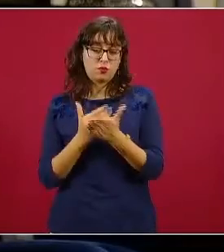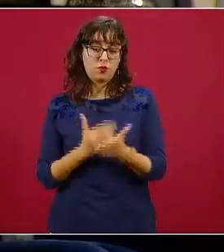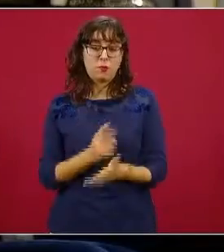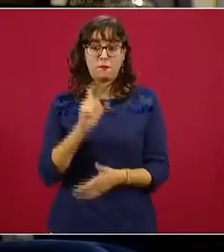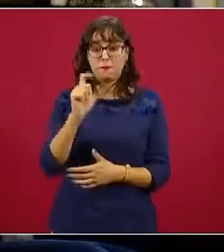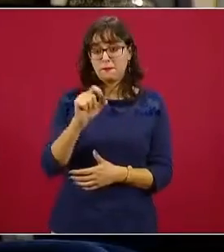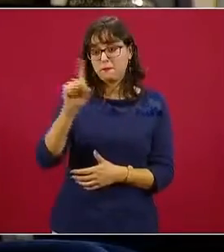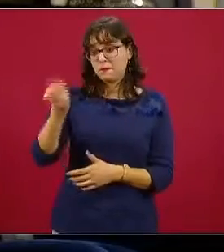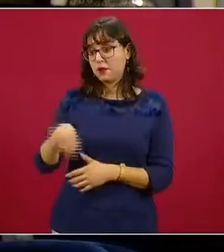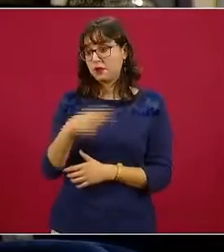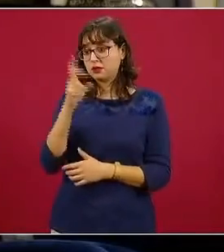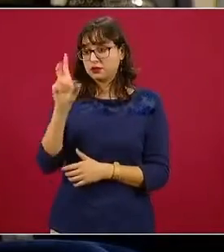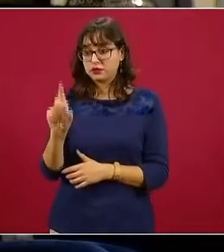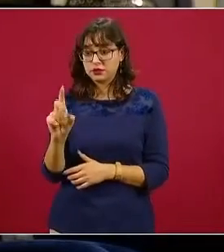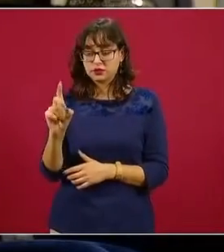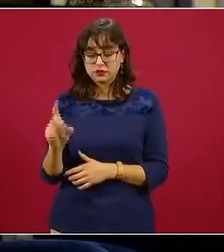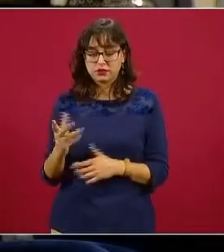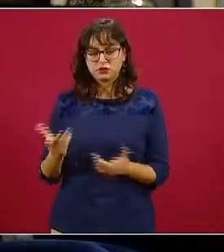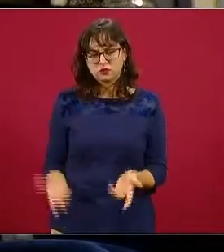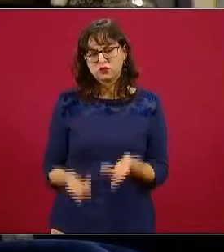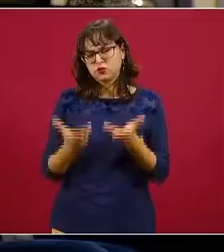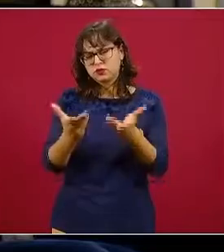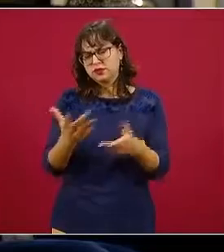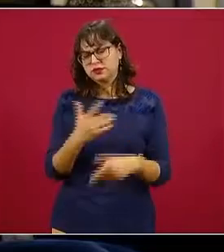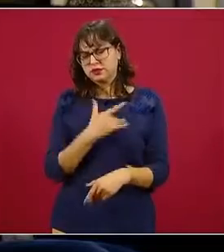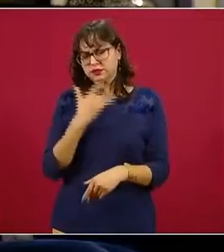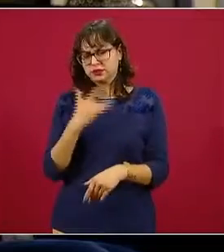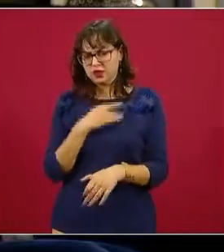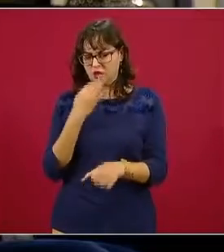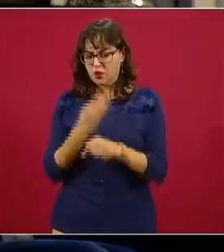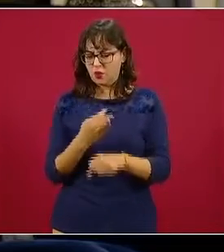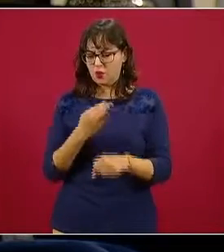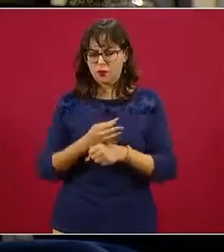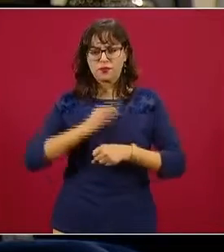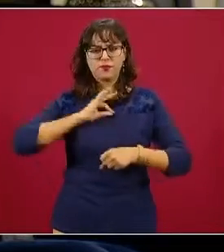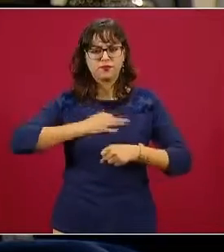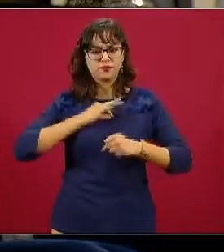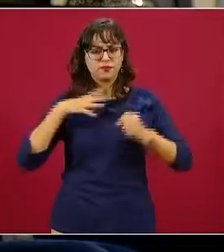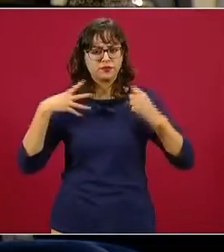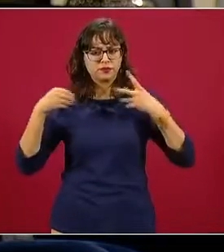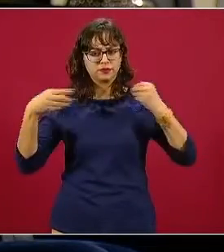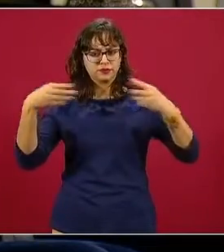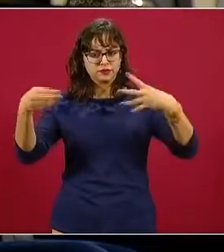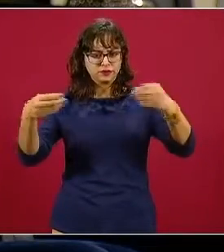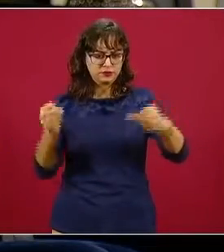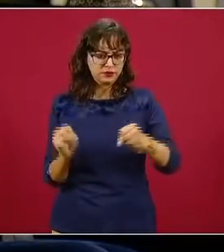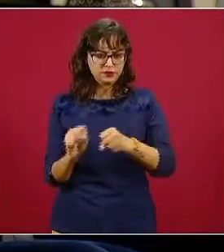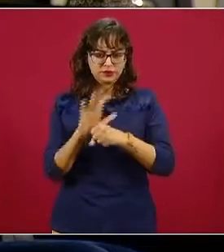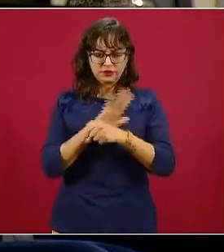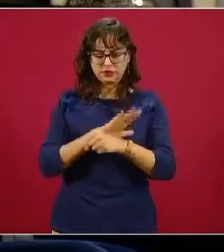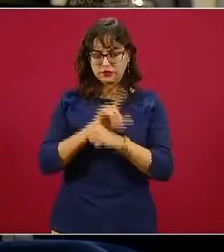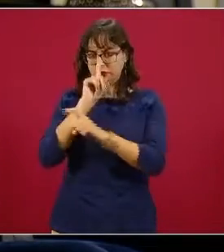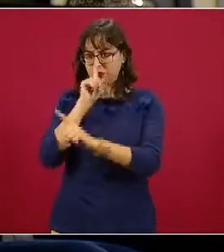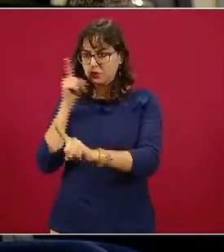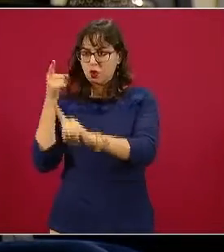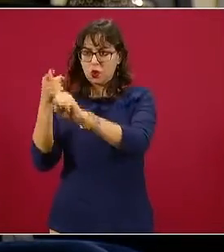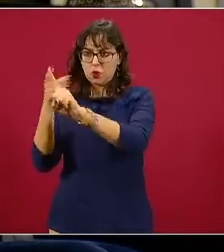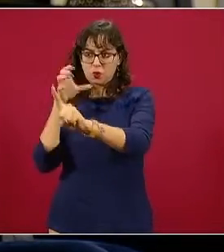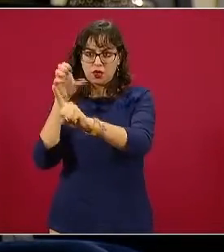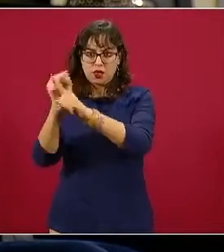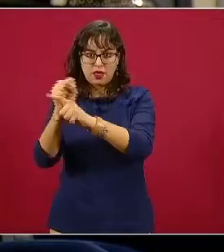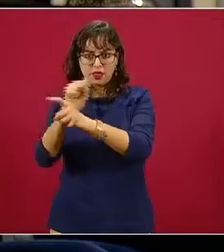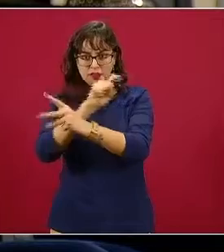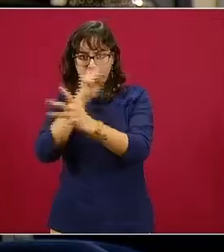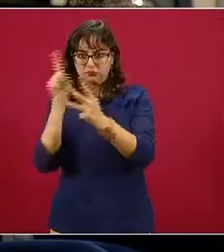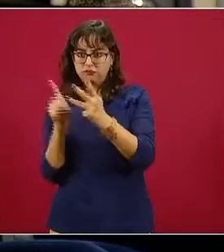Para usted, la pandemia del coronavirus, ¿qué tanto, llamémosle, estancó o detuvo el objetivo 3, que es